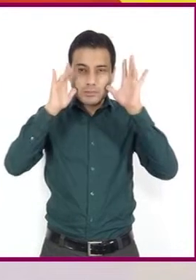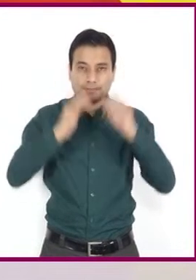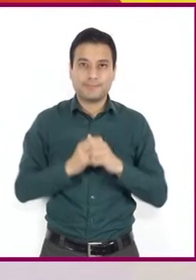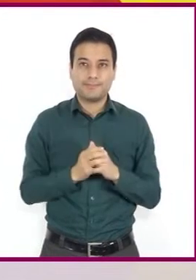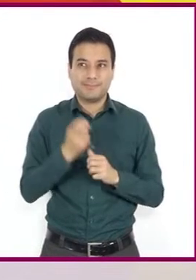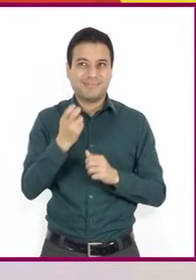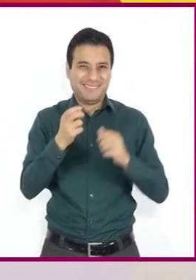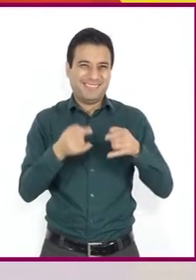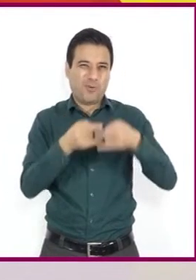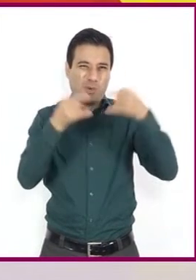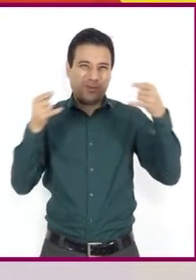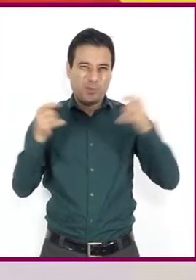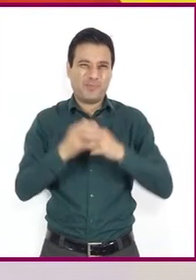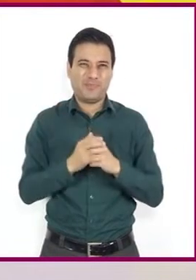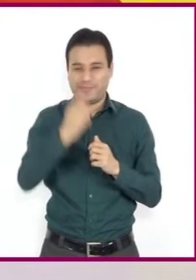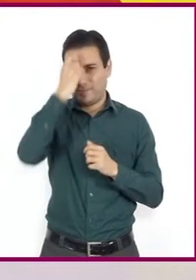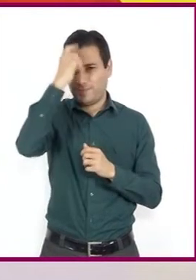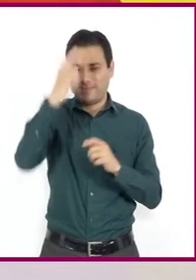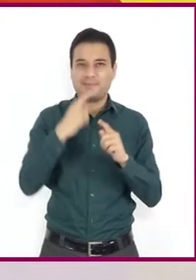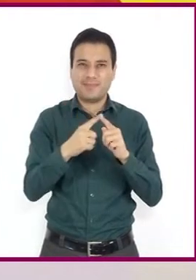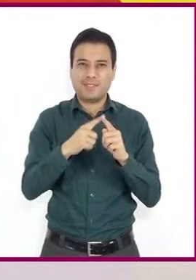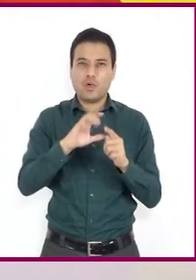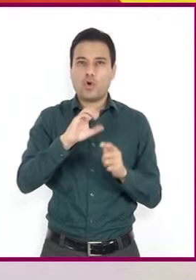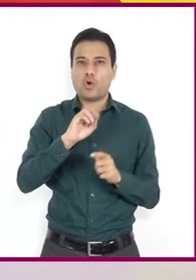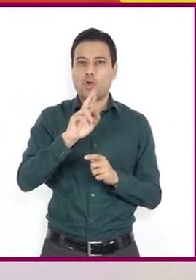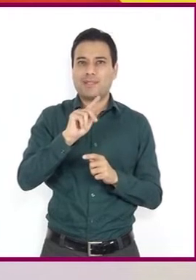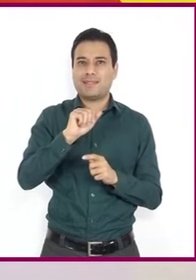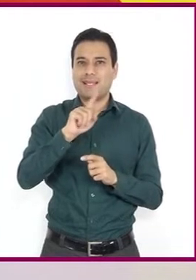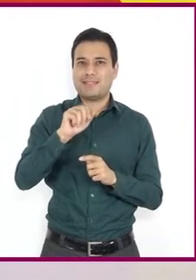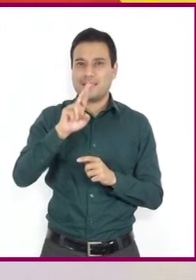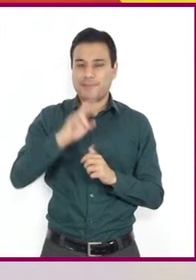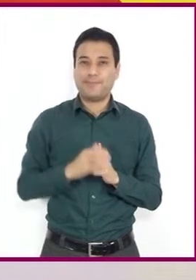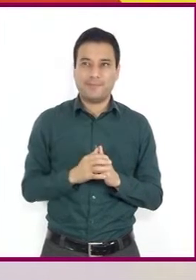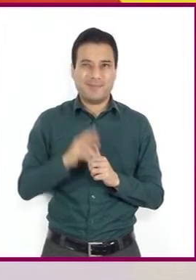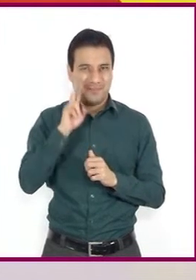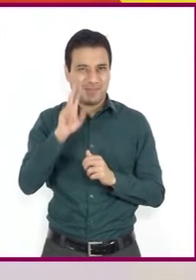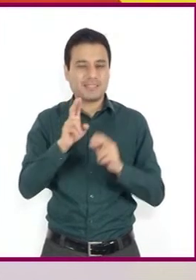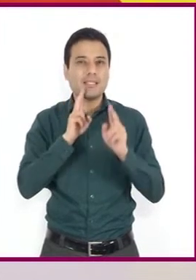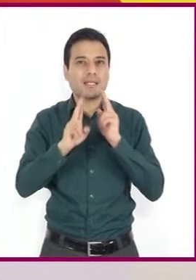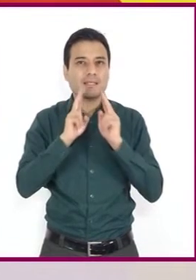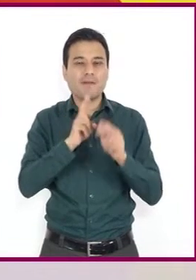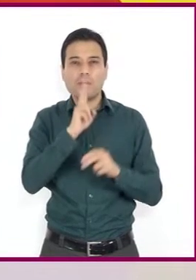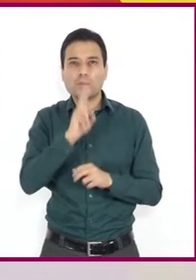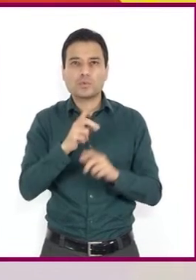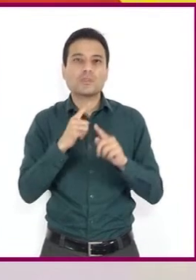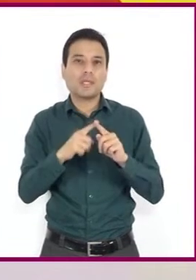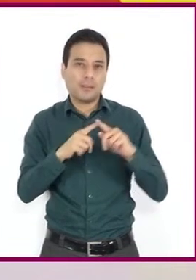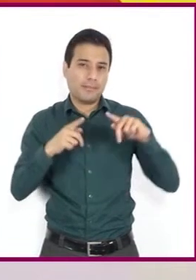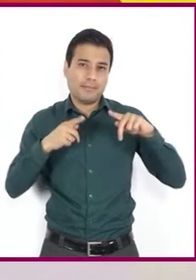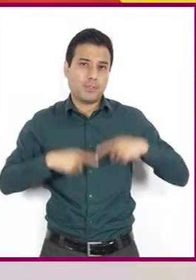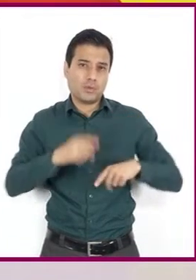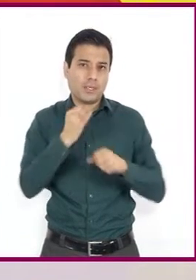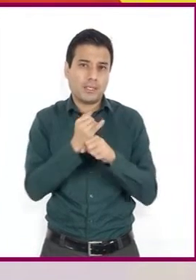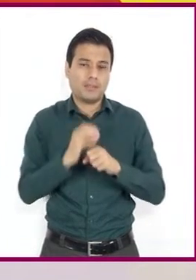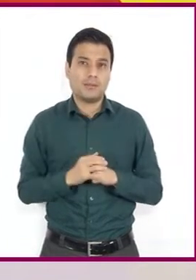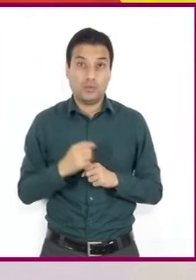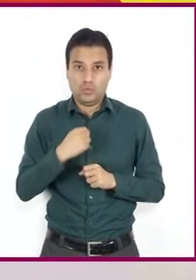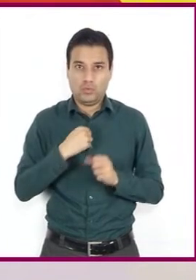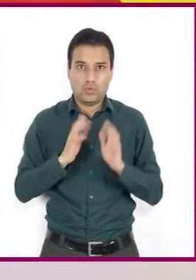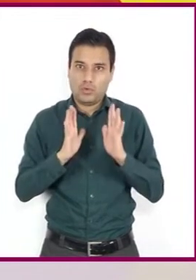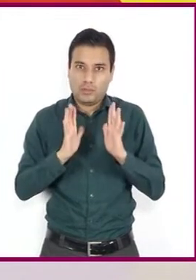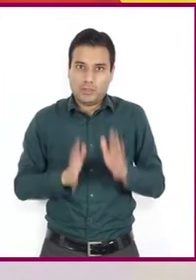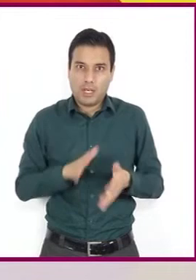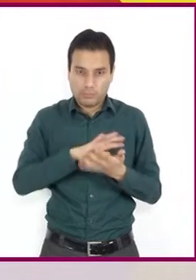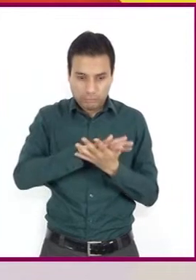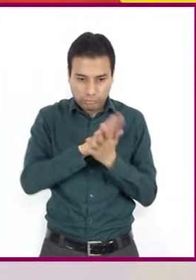cuento Axolotl, escrito por Julio Cortázar, vemos que la voz narrativa es la del personaje cuando él ya se ha convertido en un